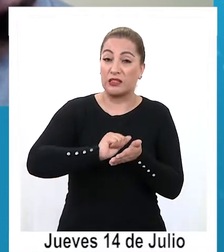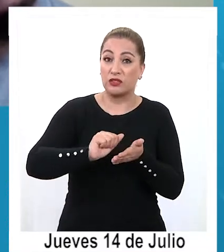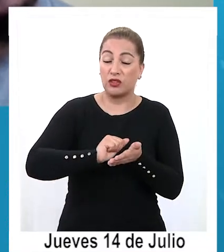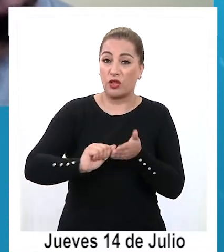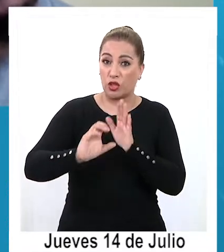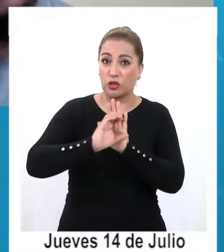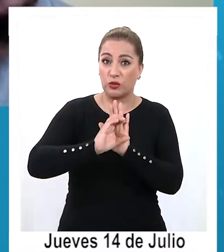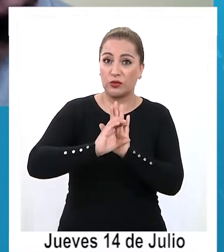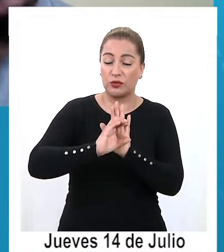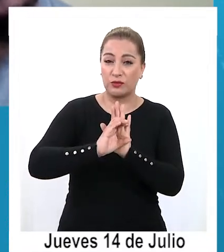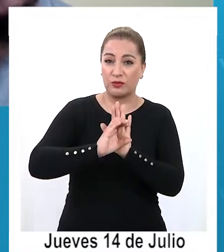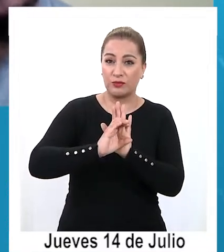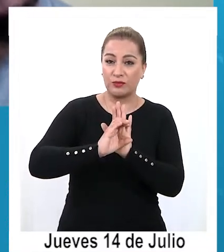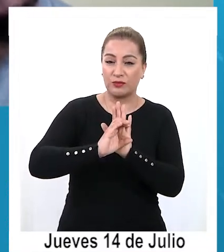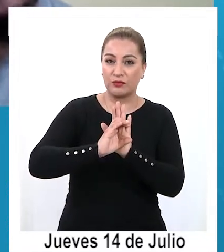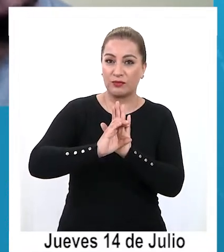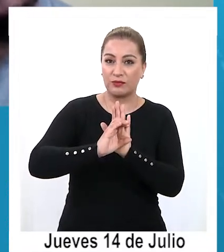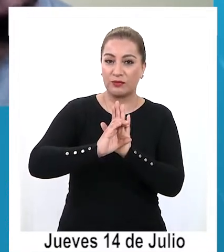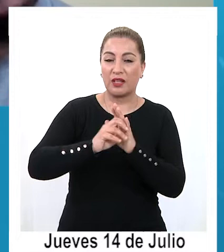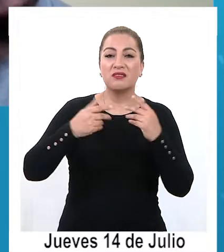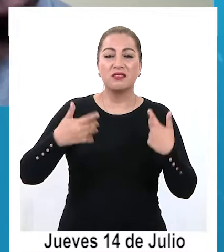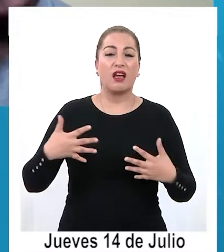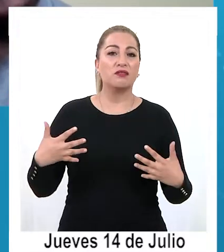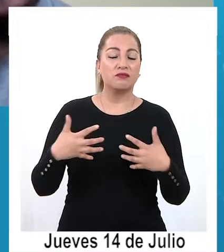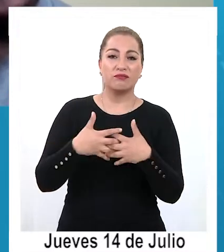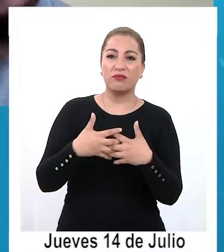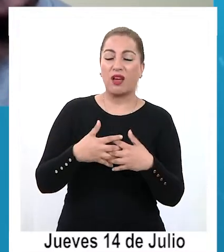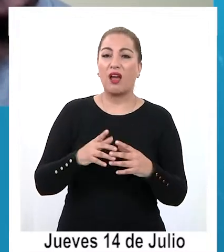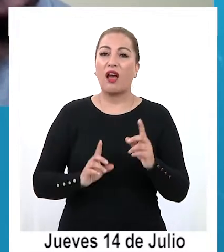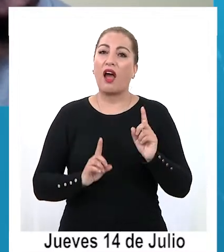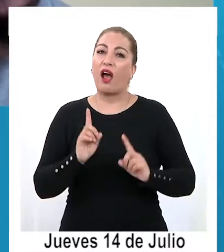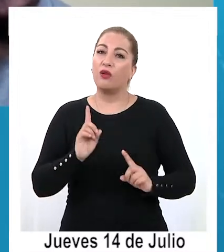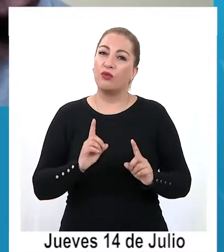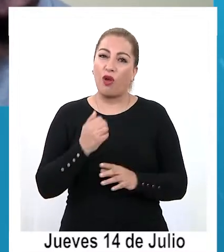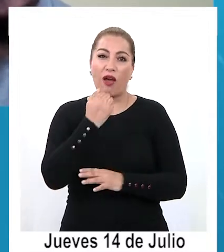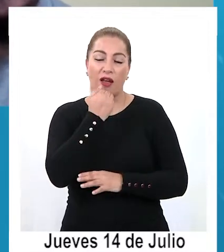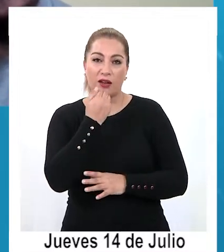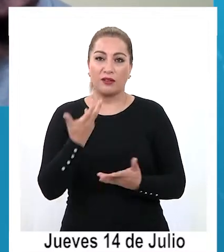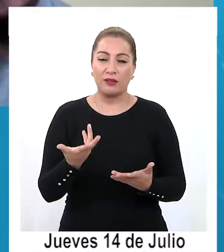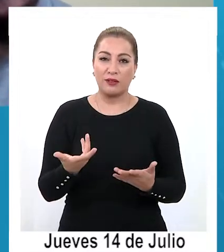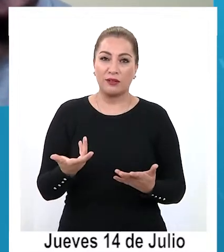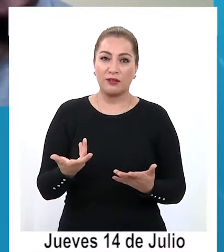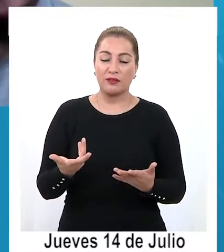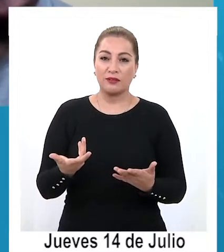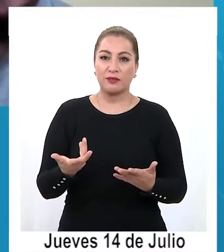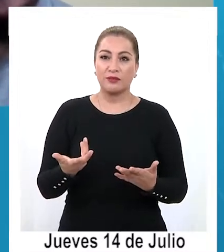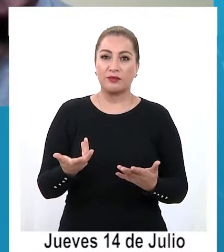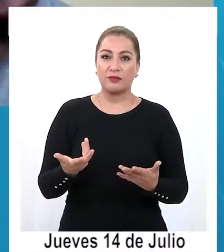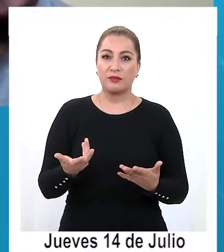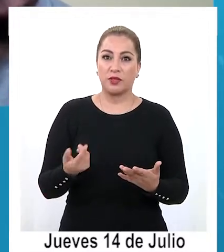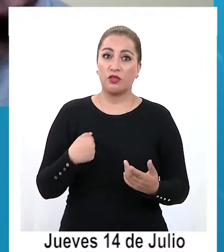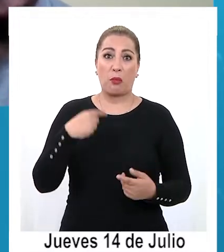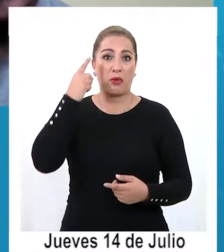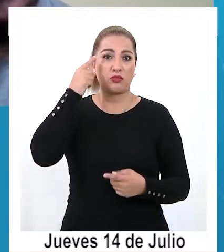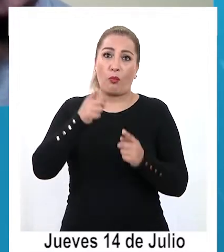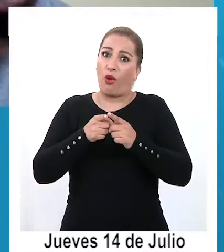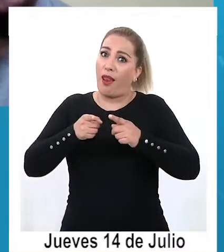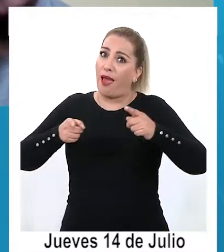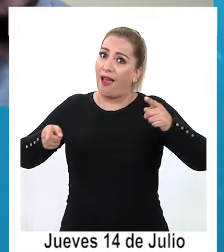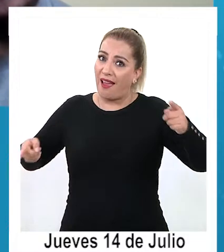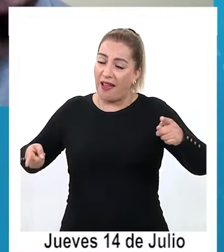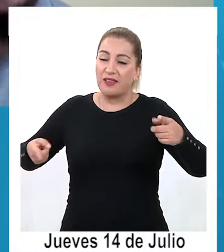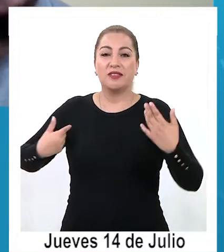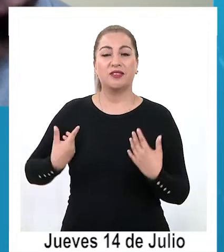el texto que ha sido armonizado sigue teniendo estos efectos de ser todavía bastante extenso. De